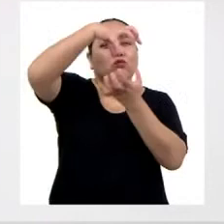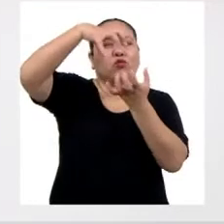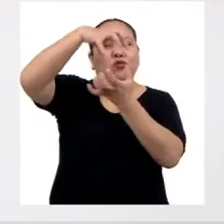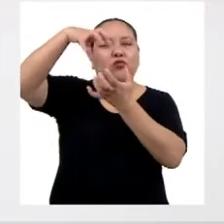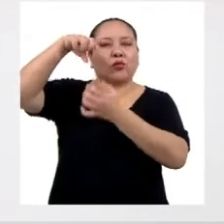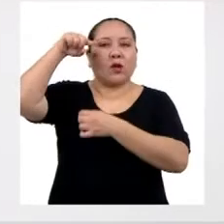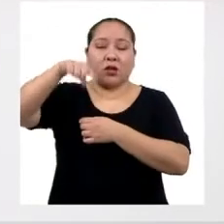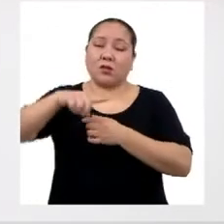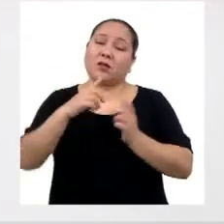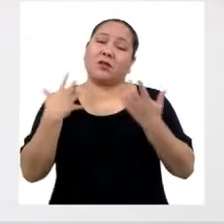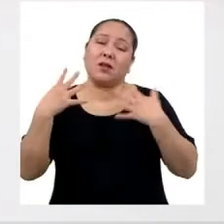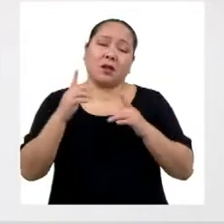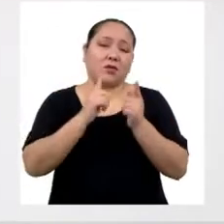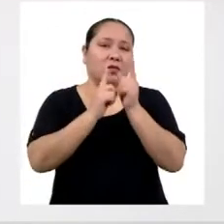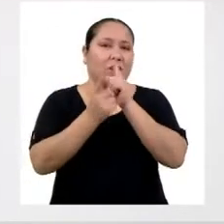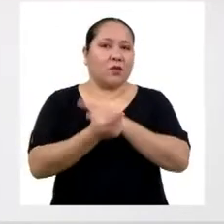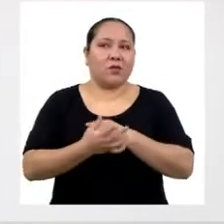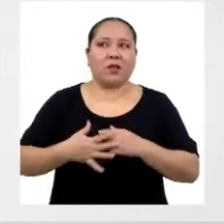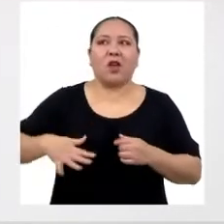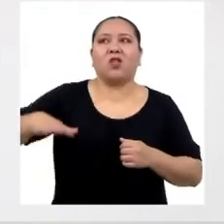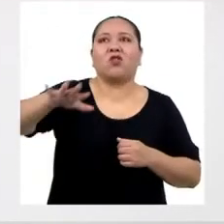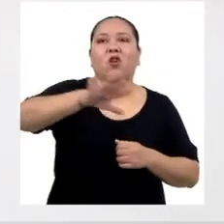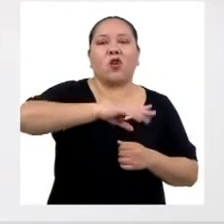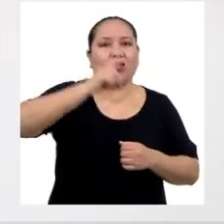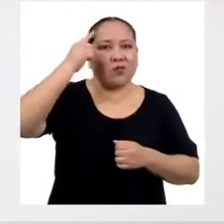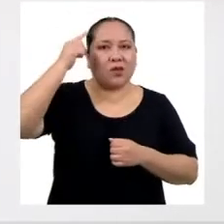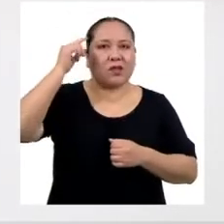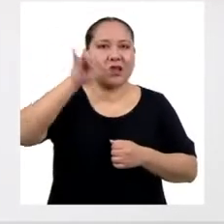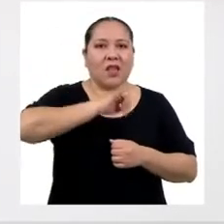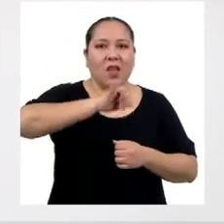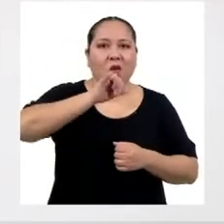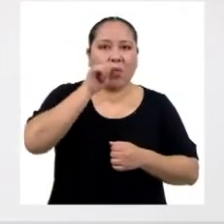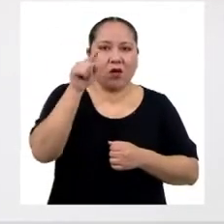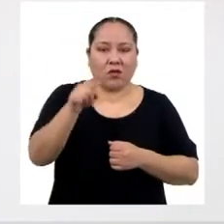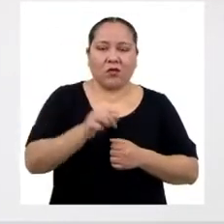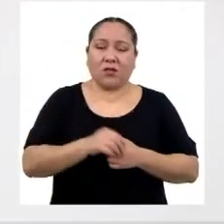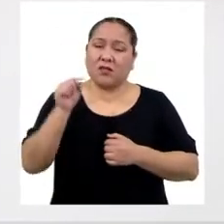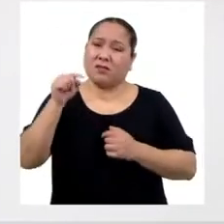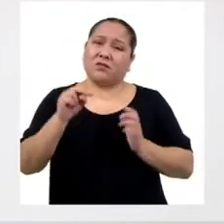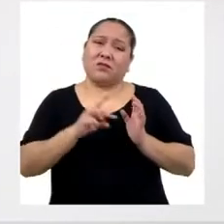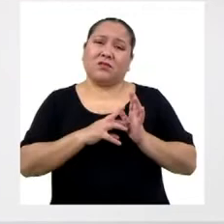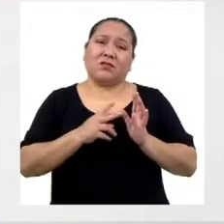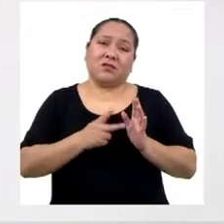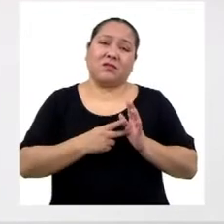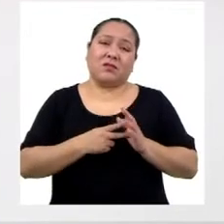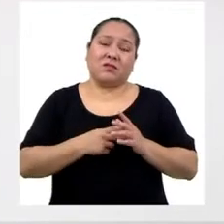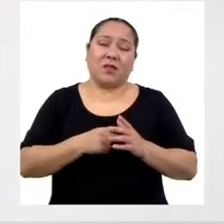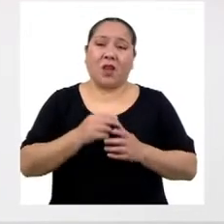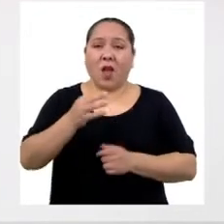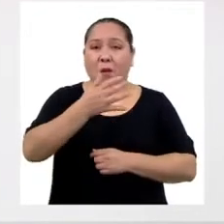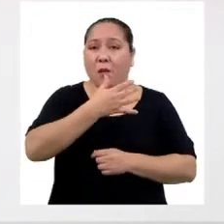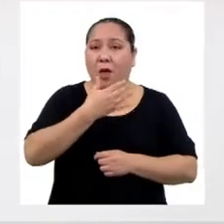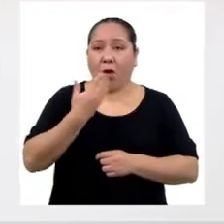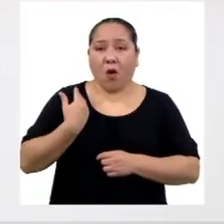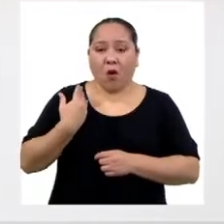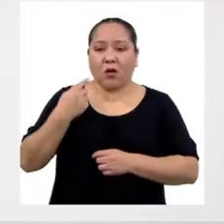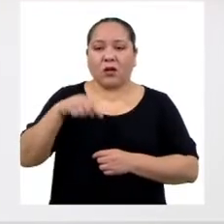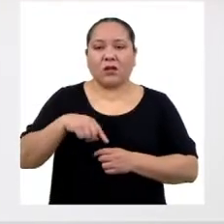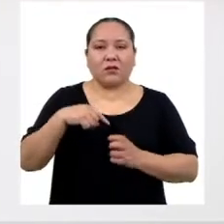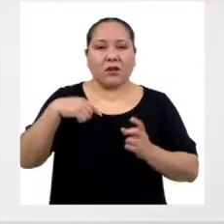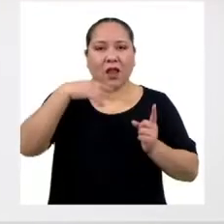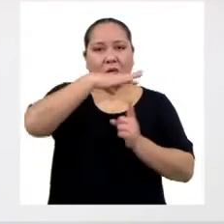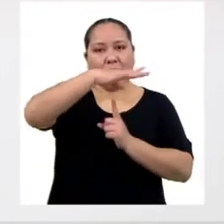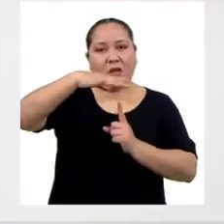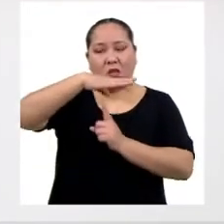es un cambio. Y si todas y todos piensan así, esto podría significar una pequeña mejora en nuestro medio